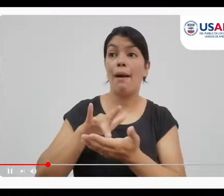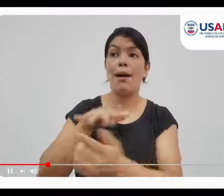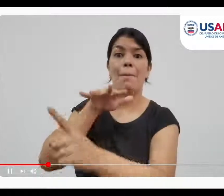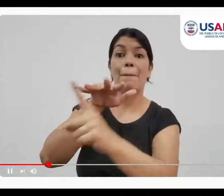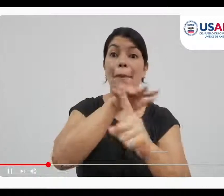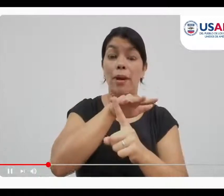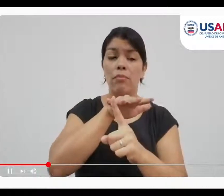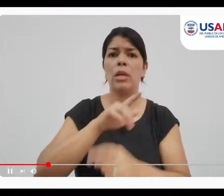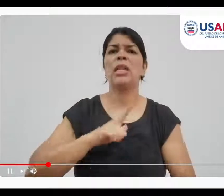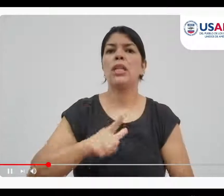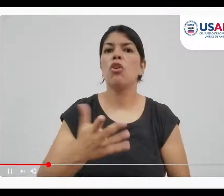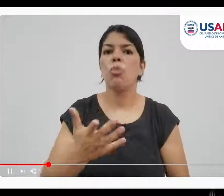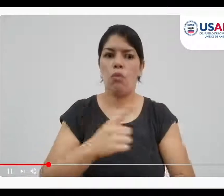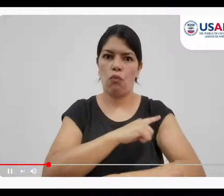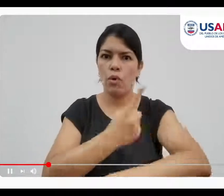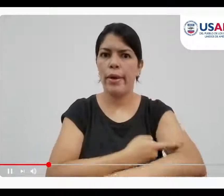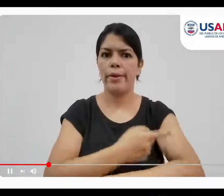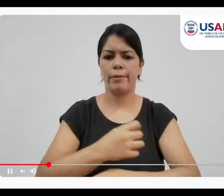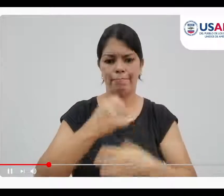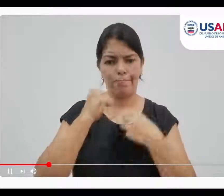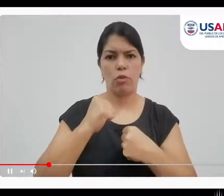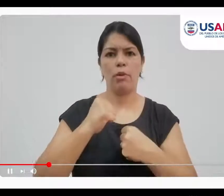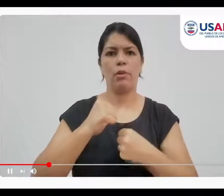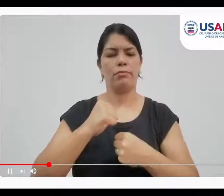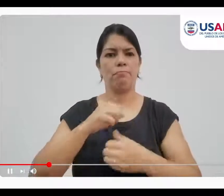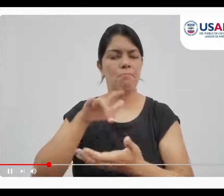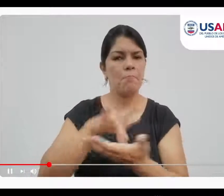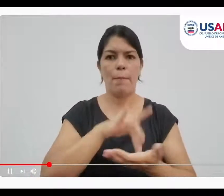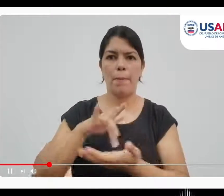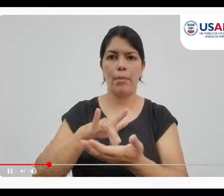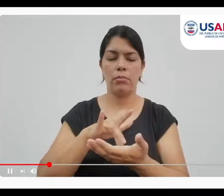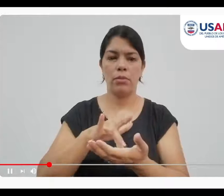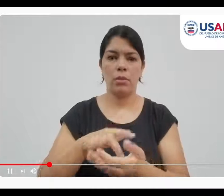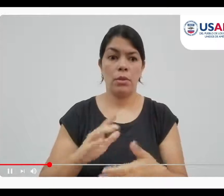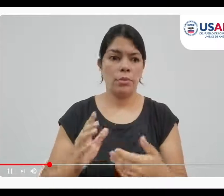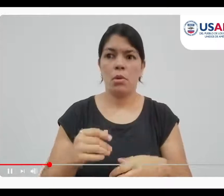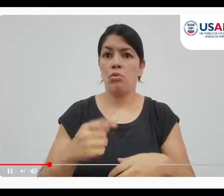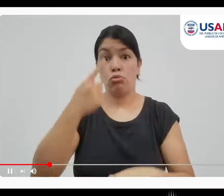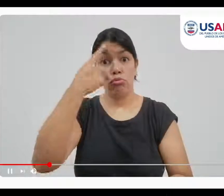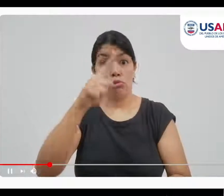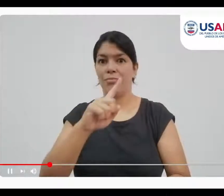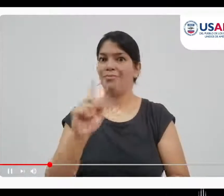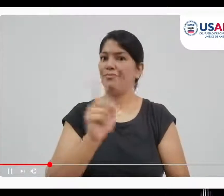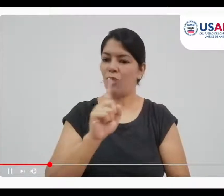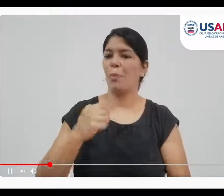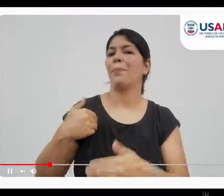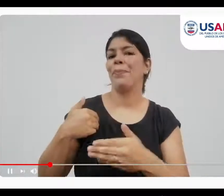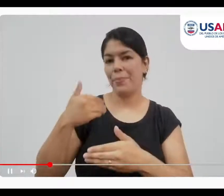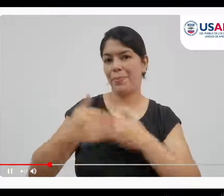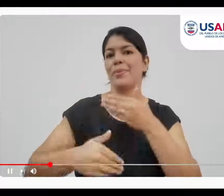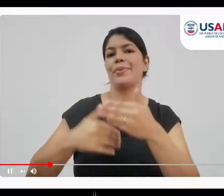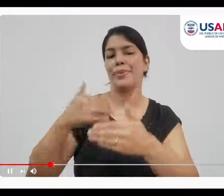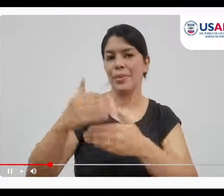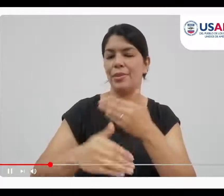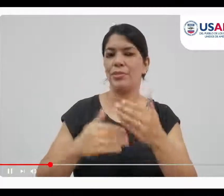logremos hacer con líderes fuertes, empoderados, participativos. Esto es algo que no se construye solo, sino también a partir de ese proceso